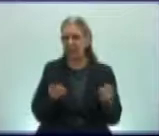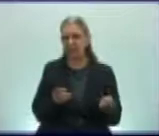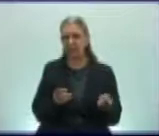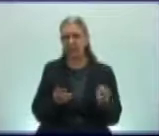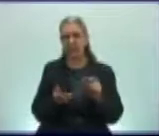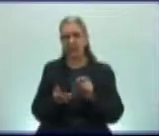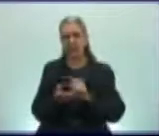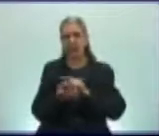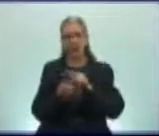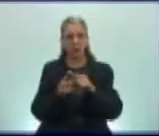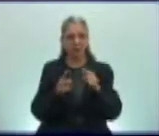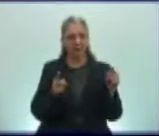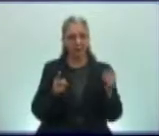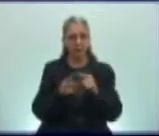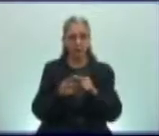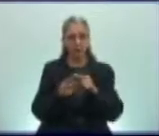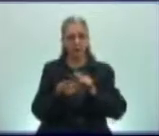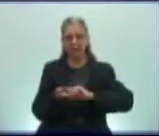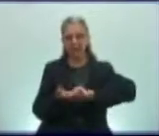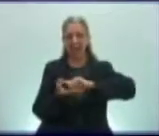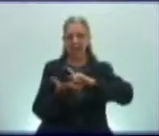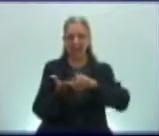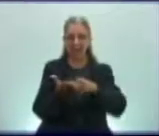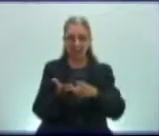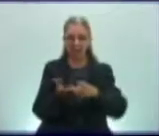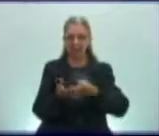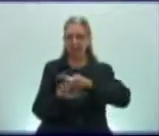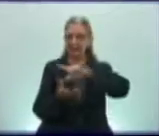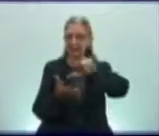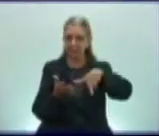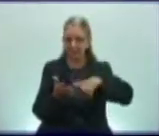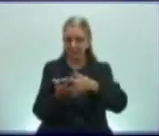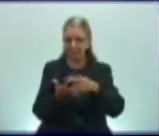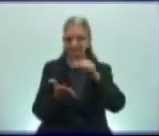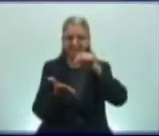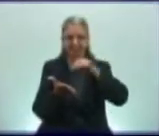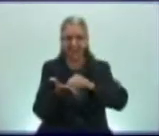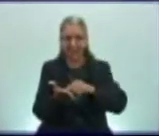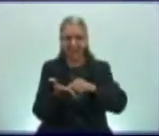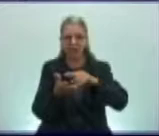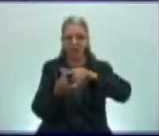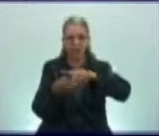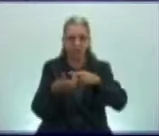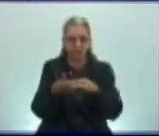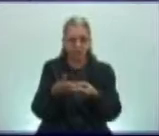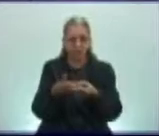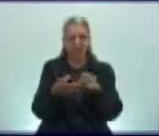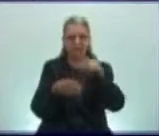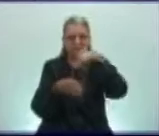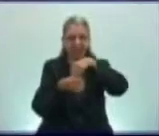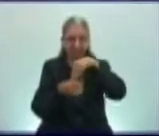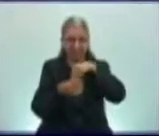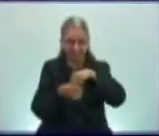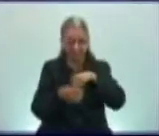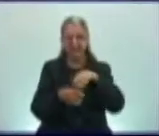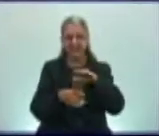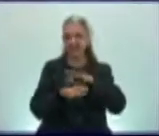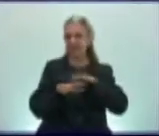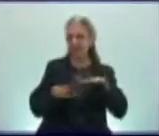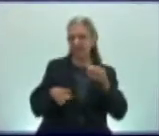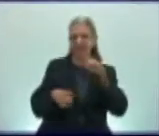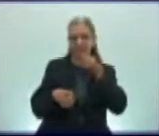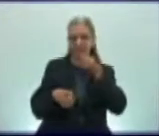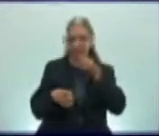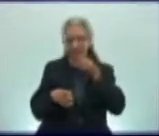de circunferencia que le corresponde un ángulo central. Por tanto, creo que ya estás en